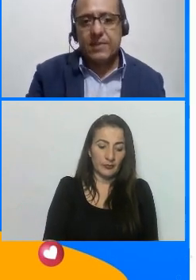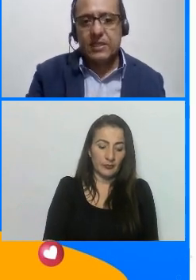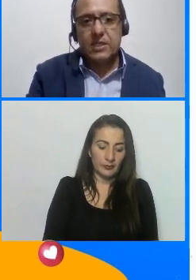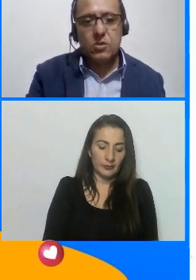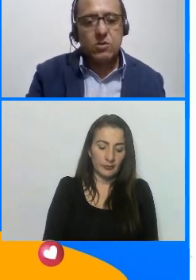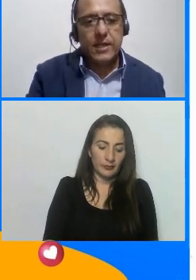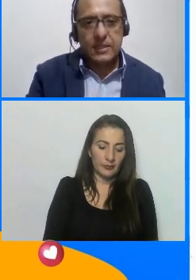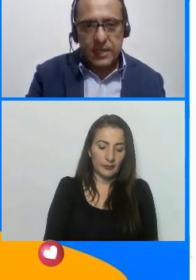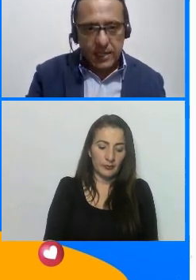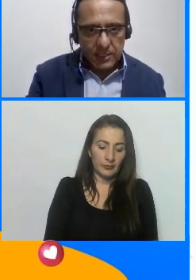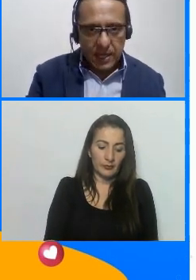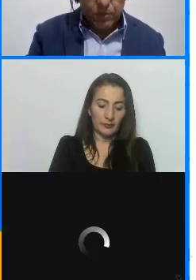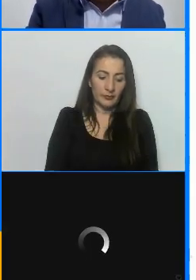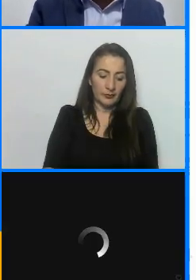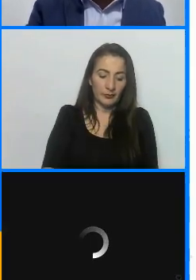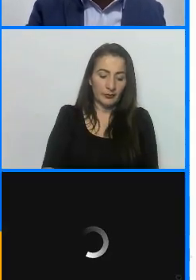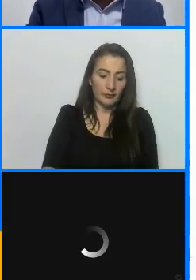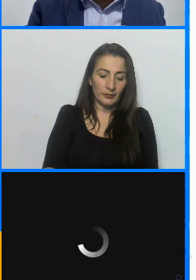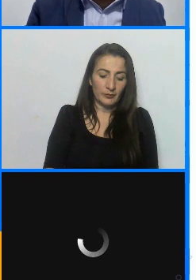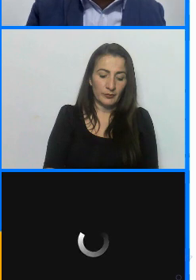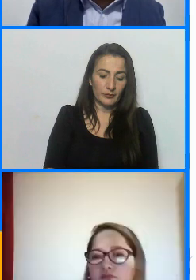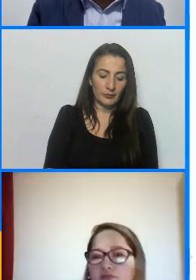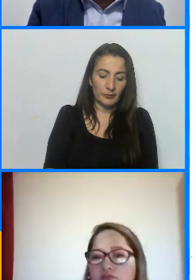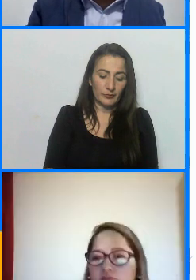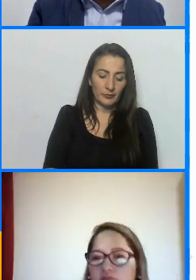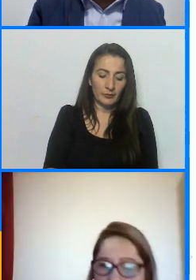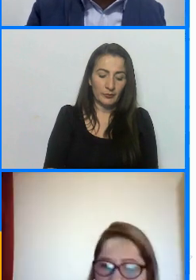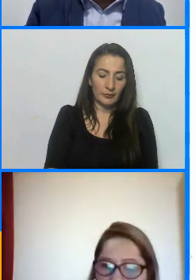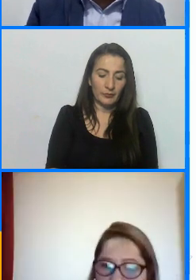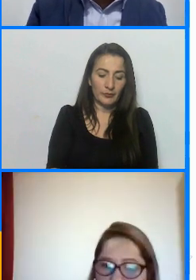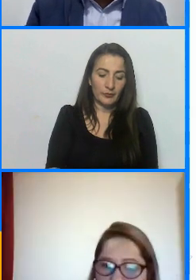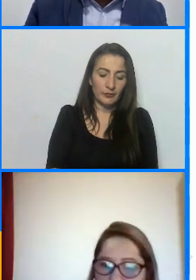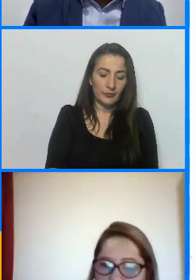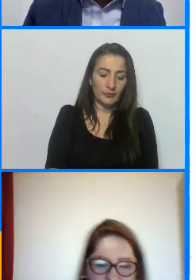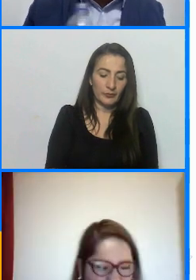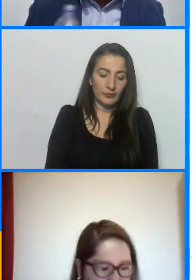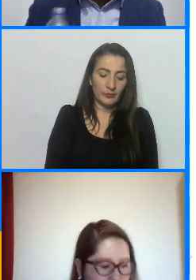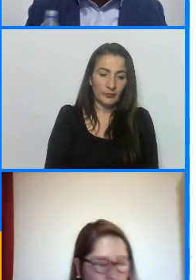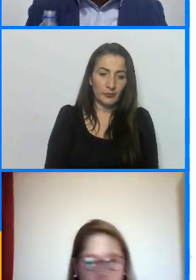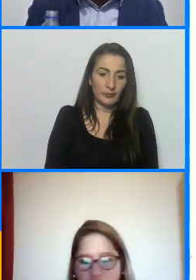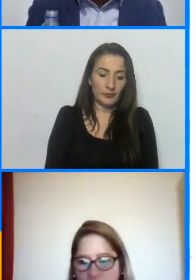Siempre en esta presentación, en esta diapositiva, ustedes van a ver, siempre